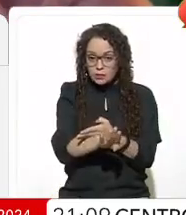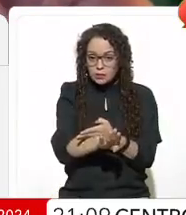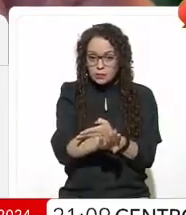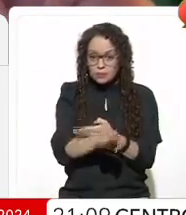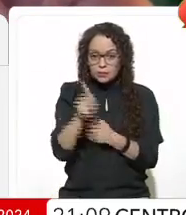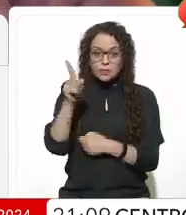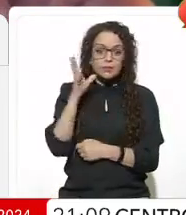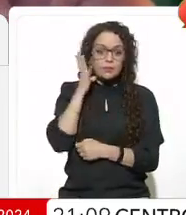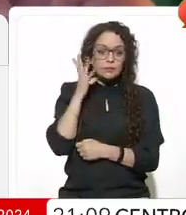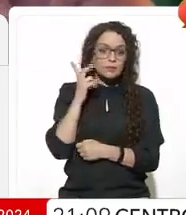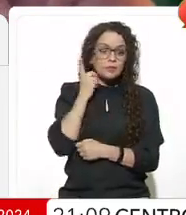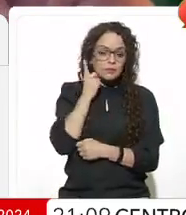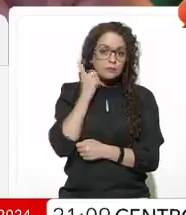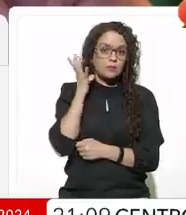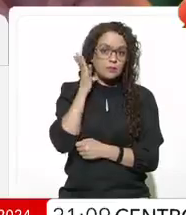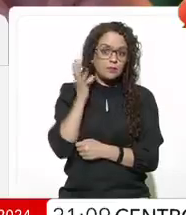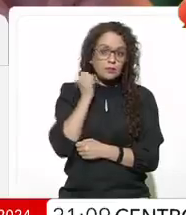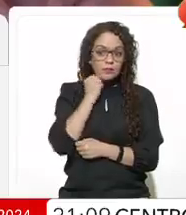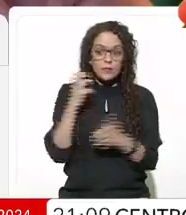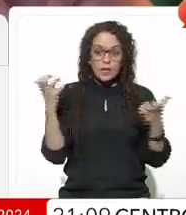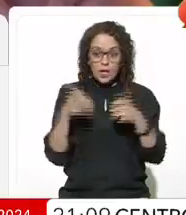el Poder Legislativo.